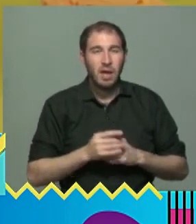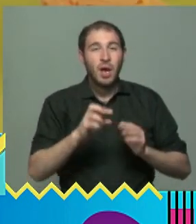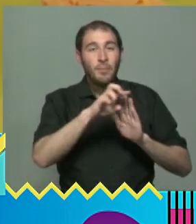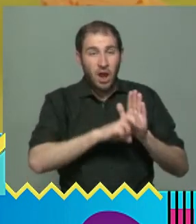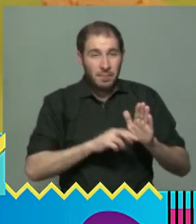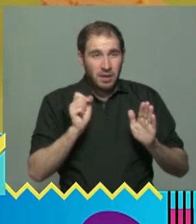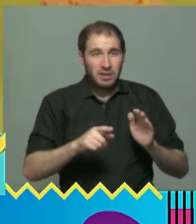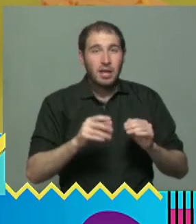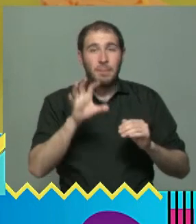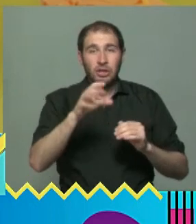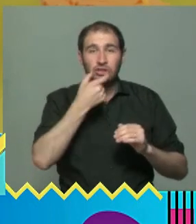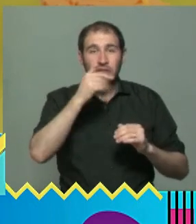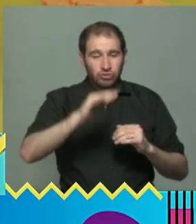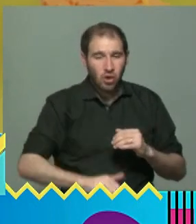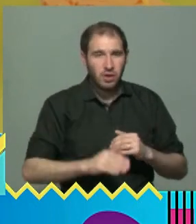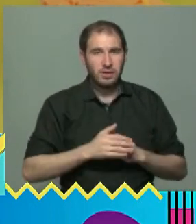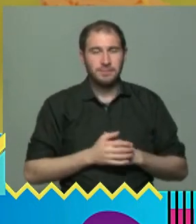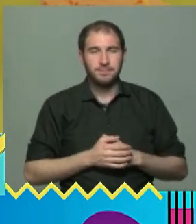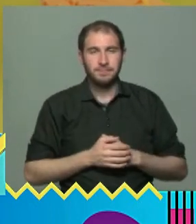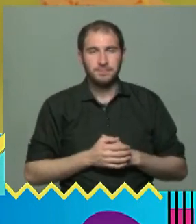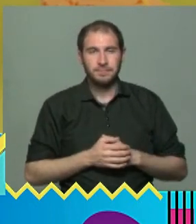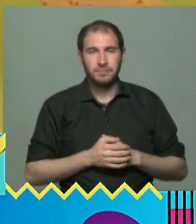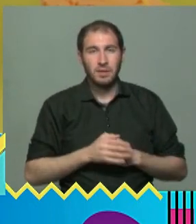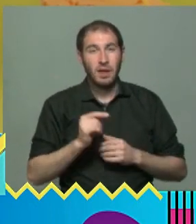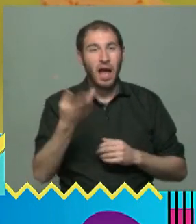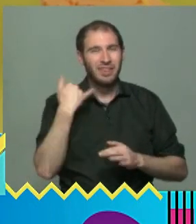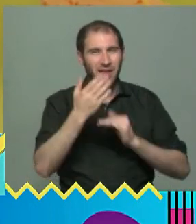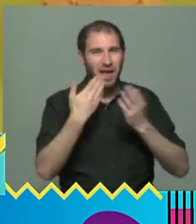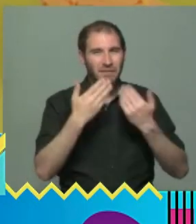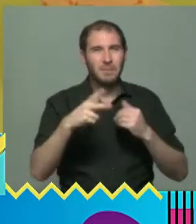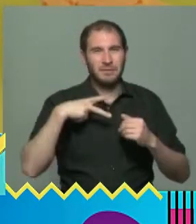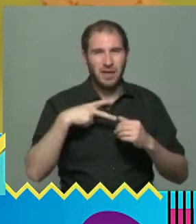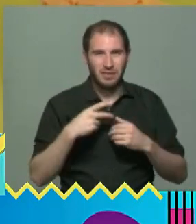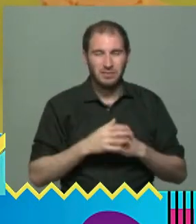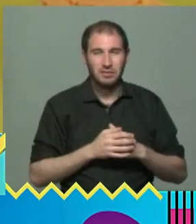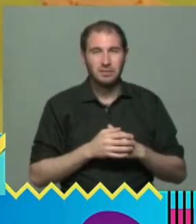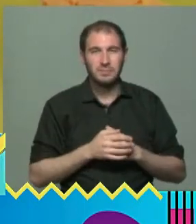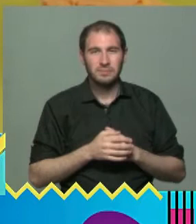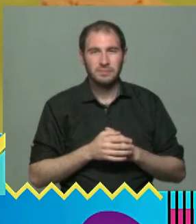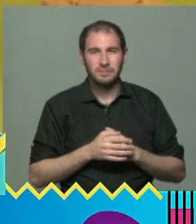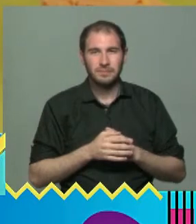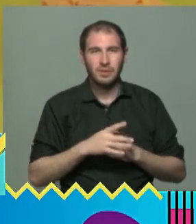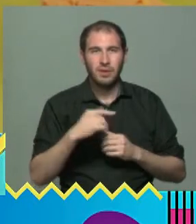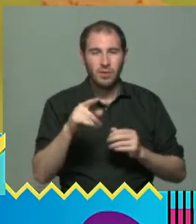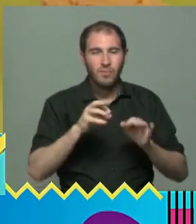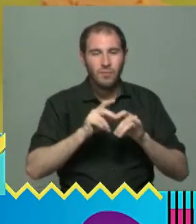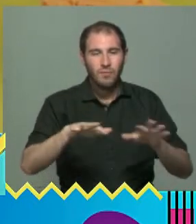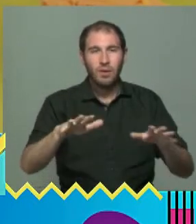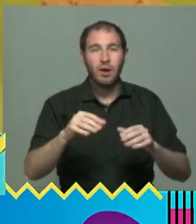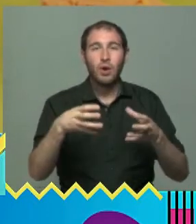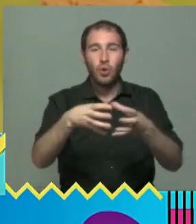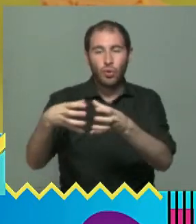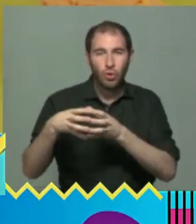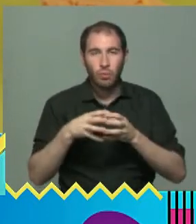programa en sí trabaja en toda la provincia y esto lo comentaba hace un rato fuera de cámara, hemos estado expandiéndonos en los